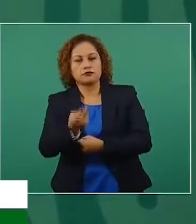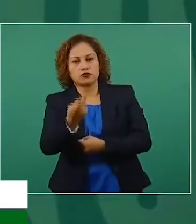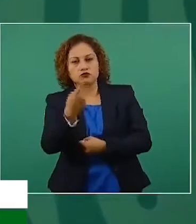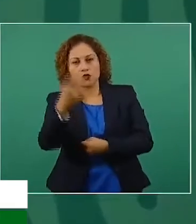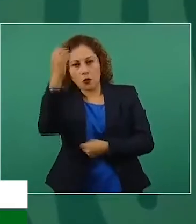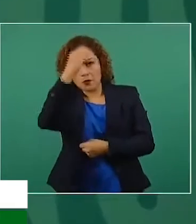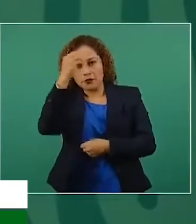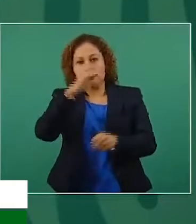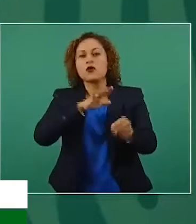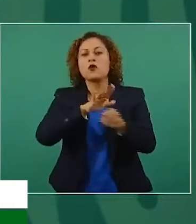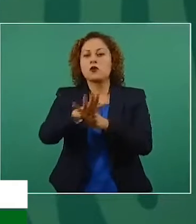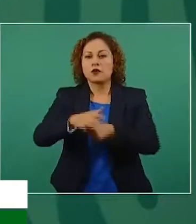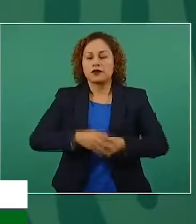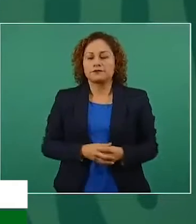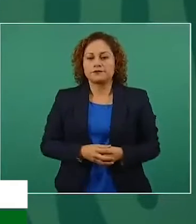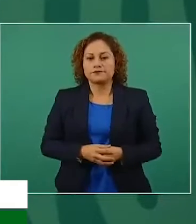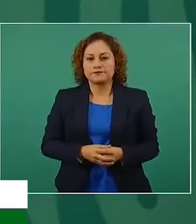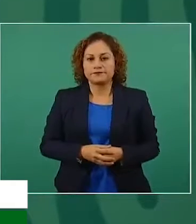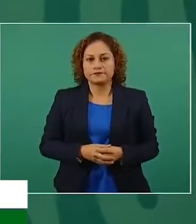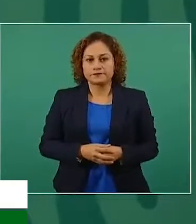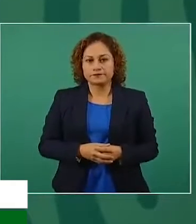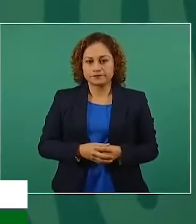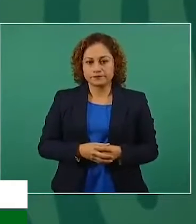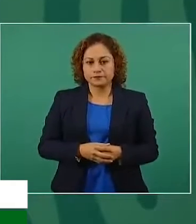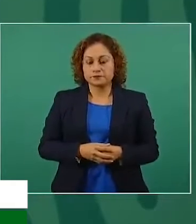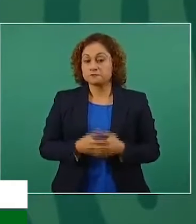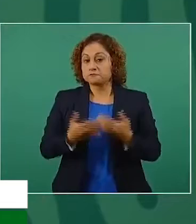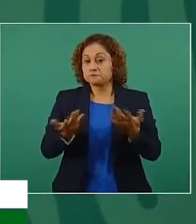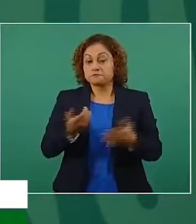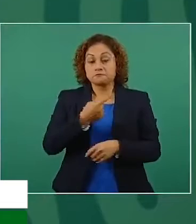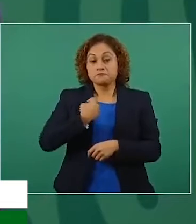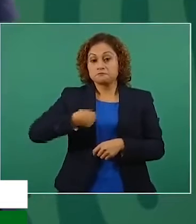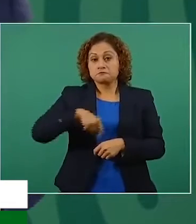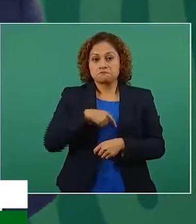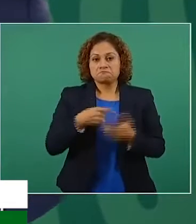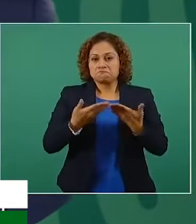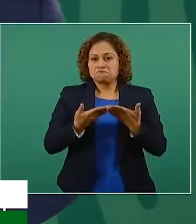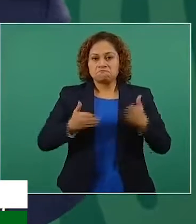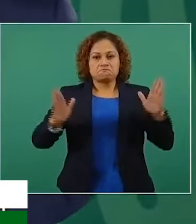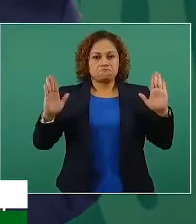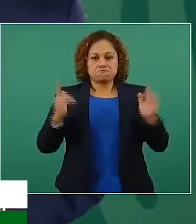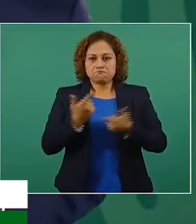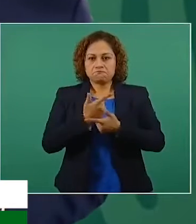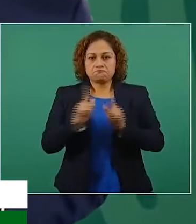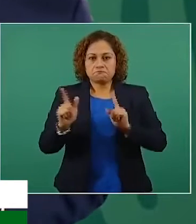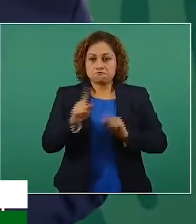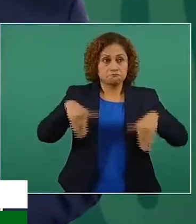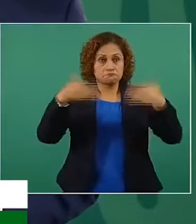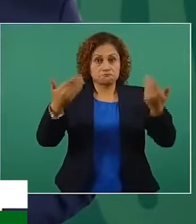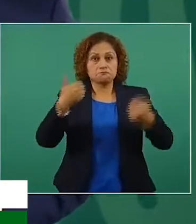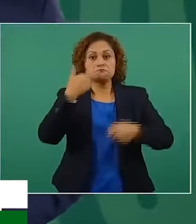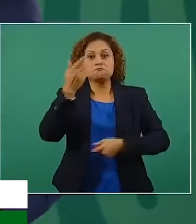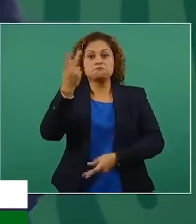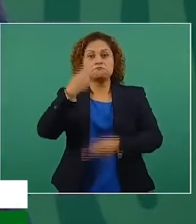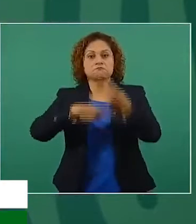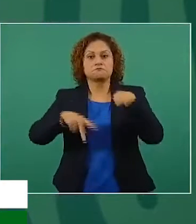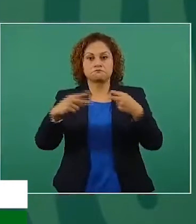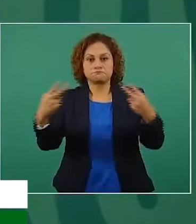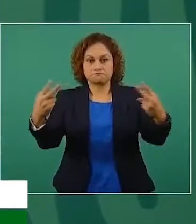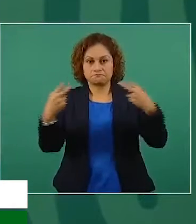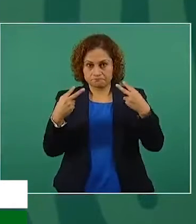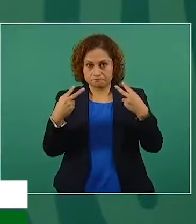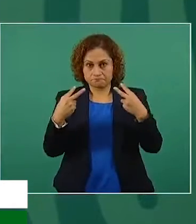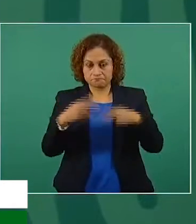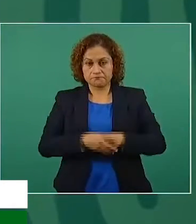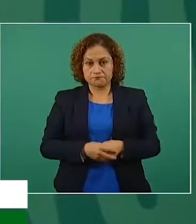próximas elecciones. Nosotros estamos abiertos para que vengan observadores a